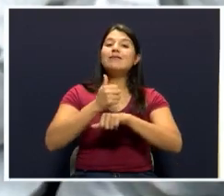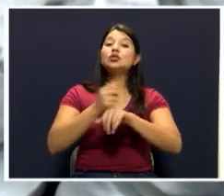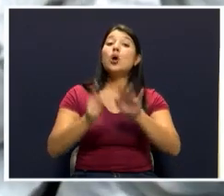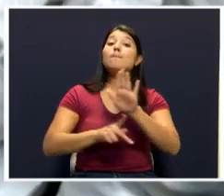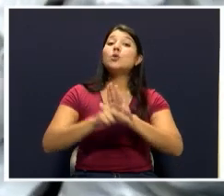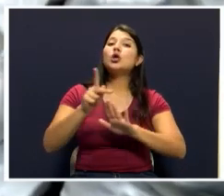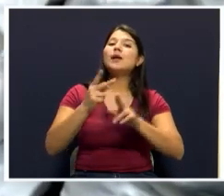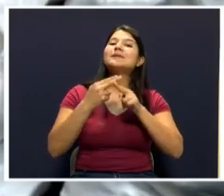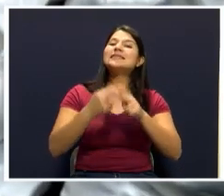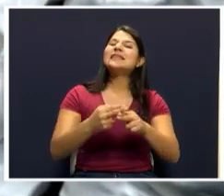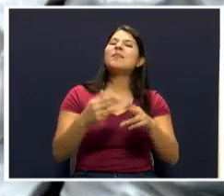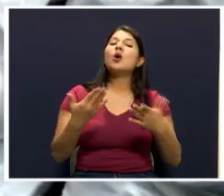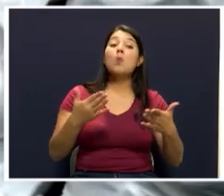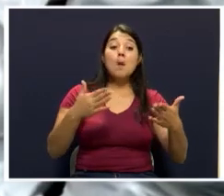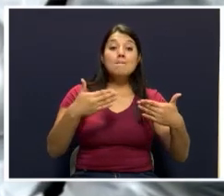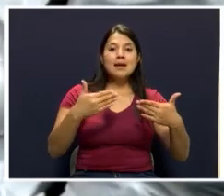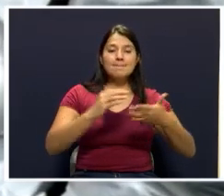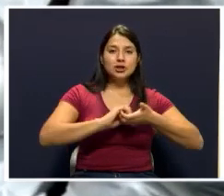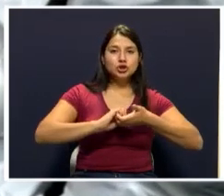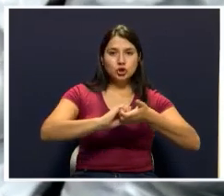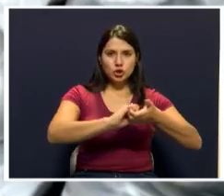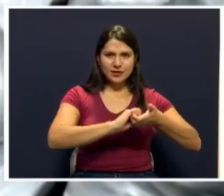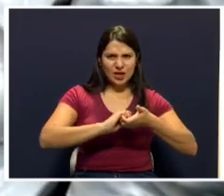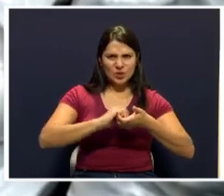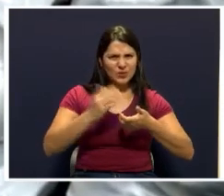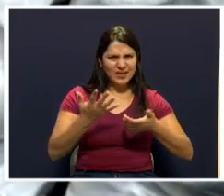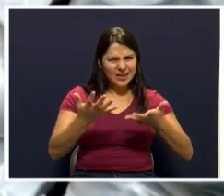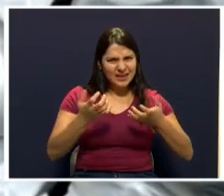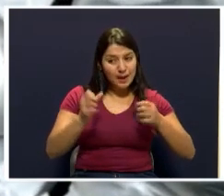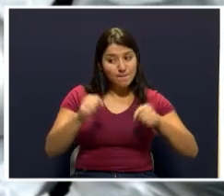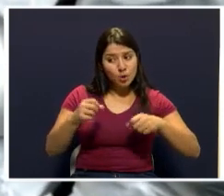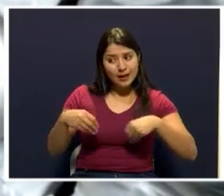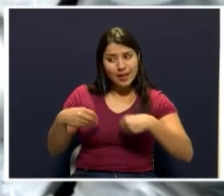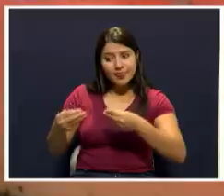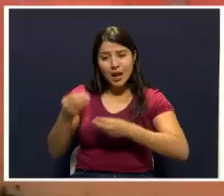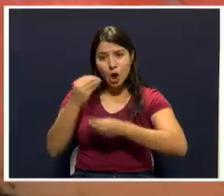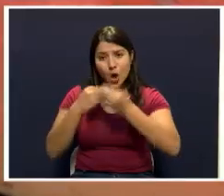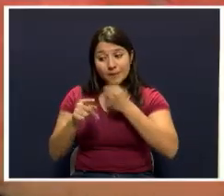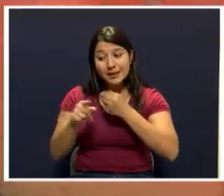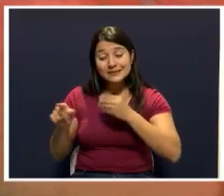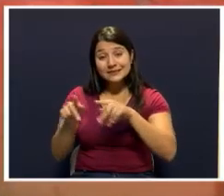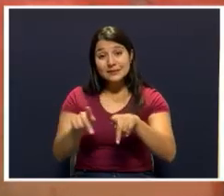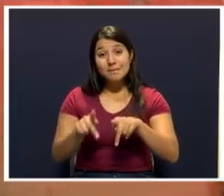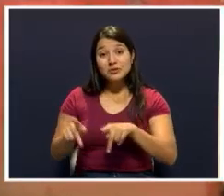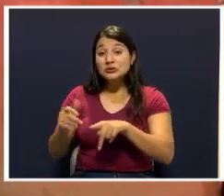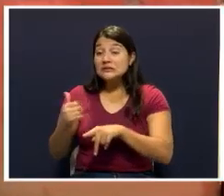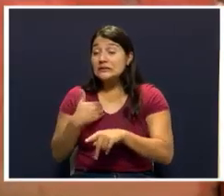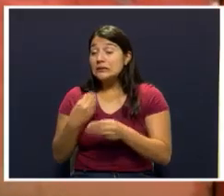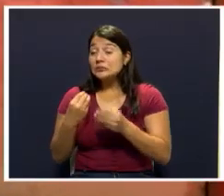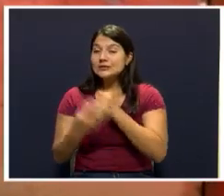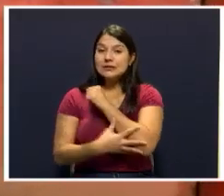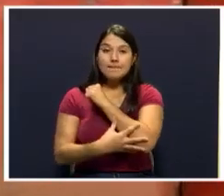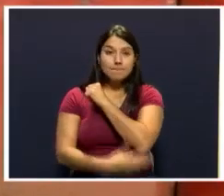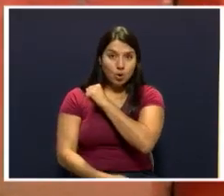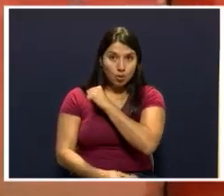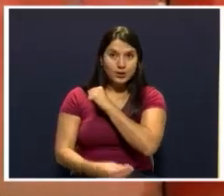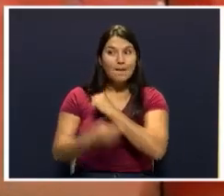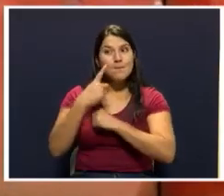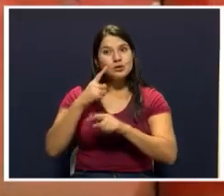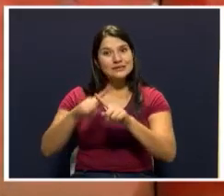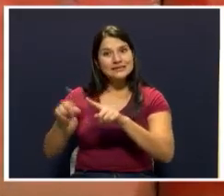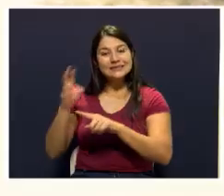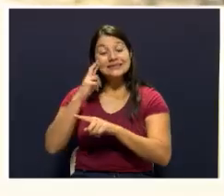llamado Panamá Solidario, que busca entregarle alimentos a aquellas personas con pobreza multidimensional, y también